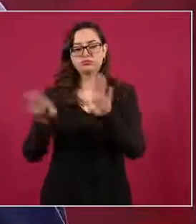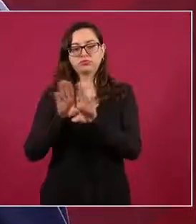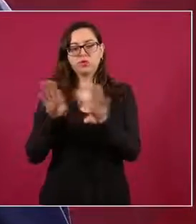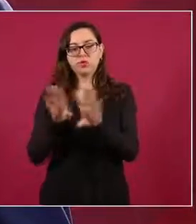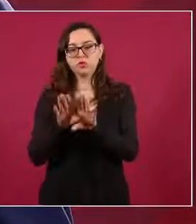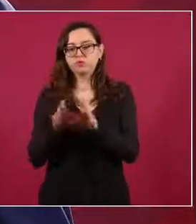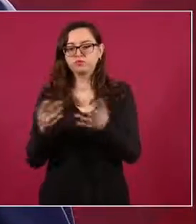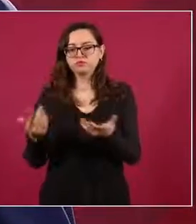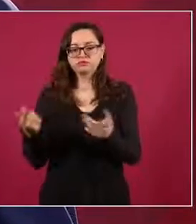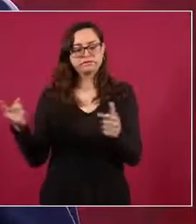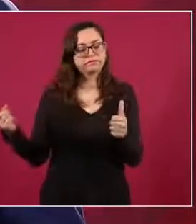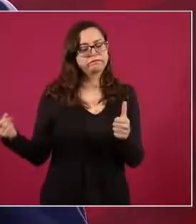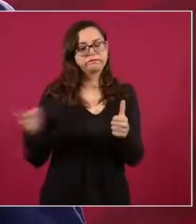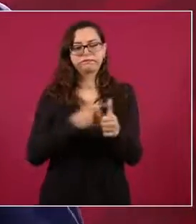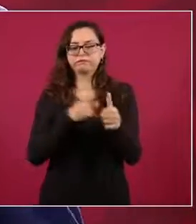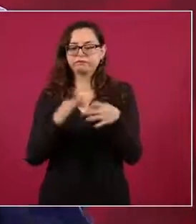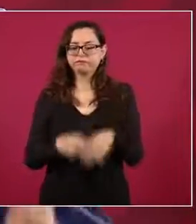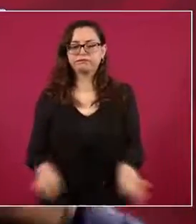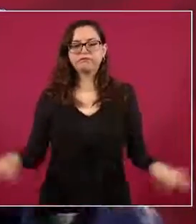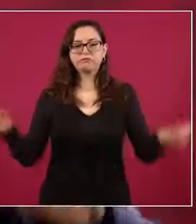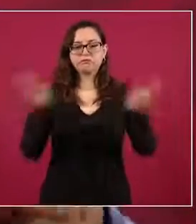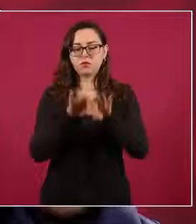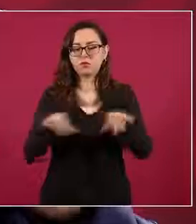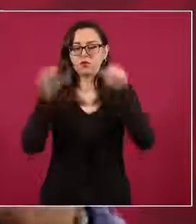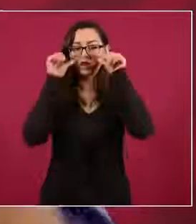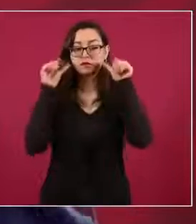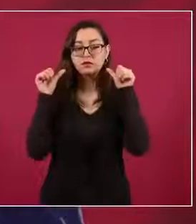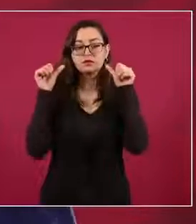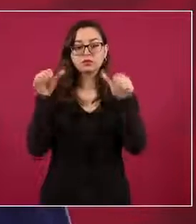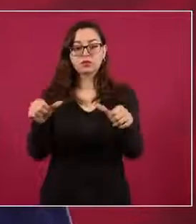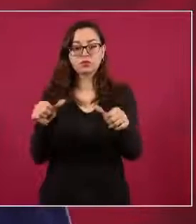prioritario, el montar,